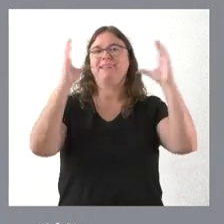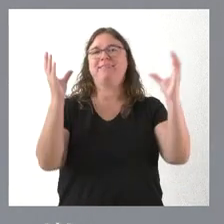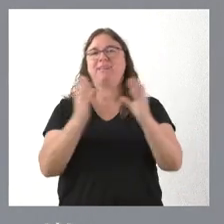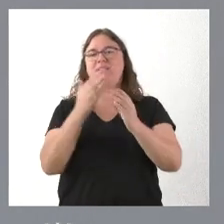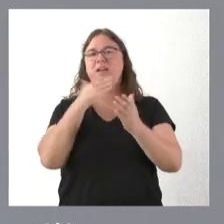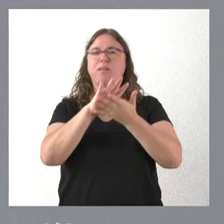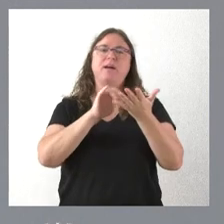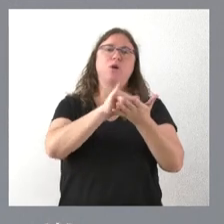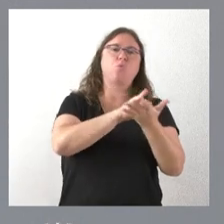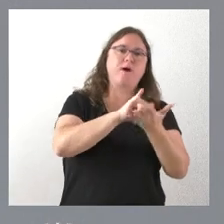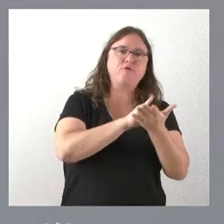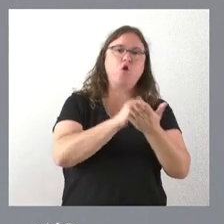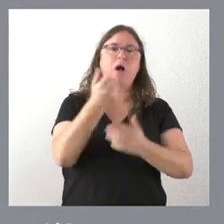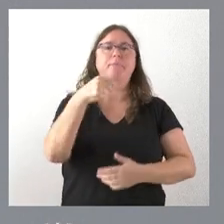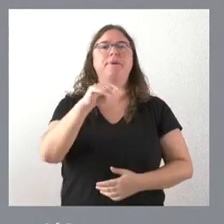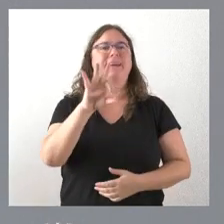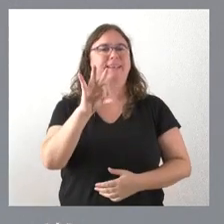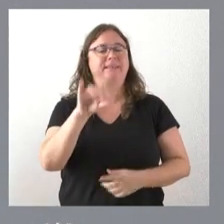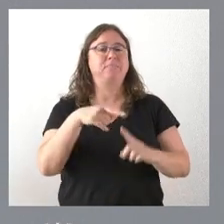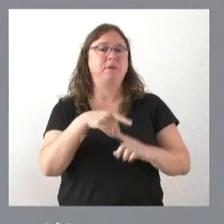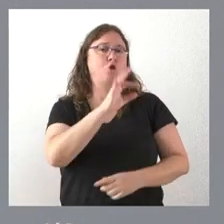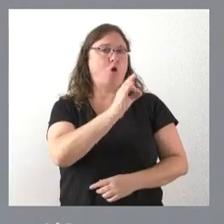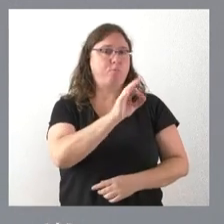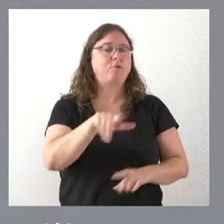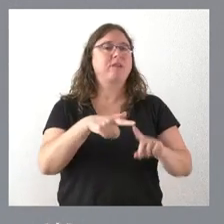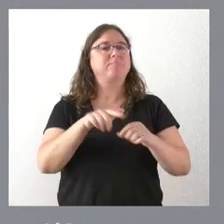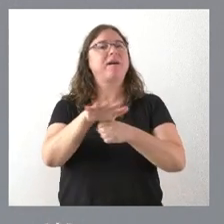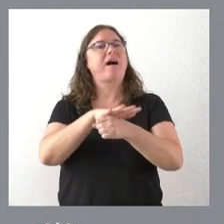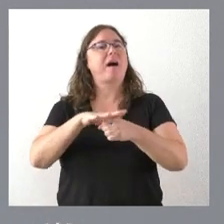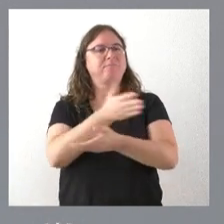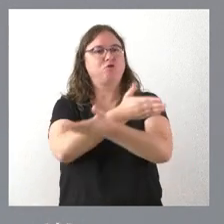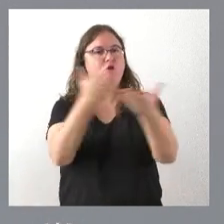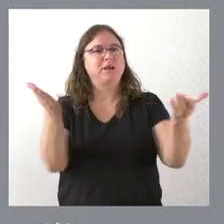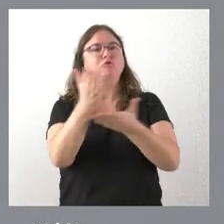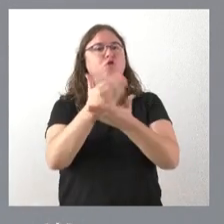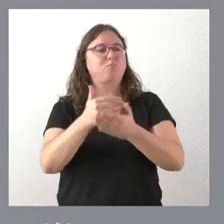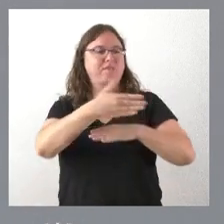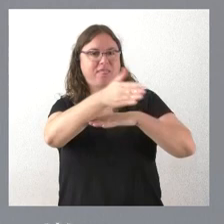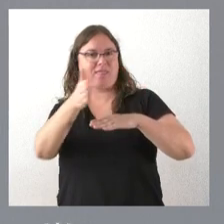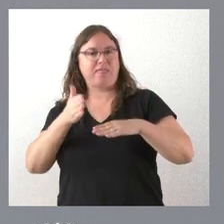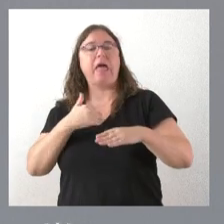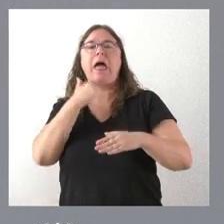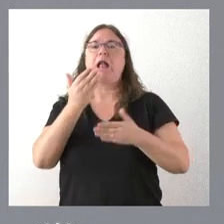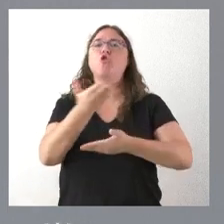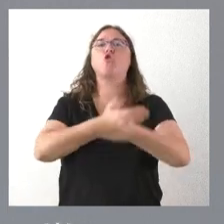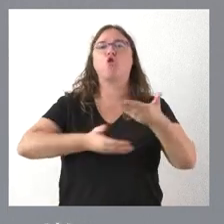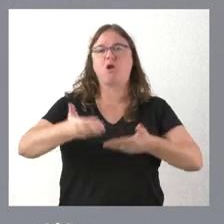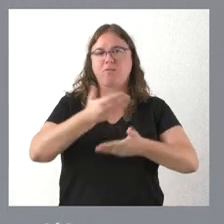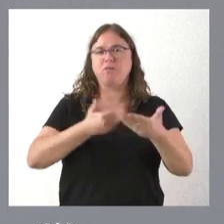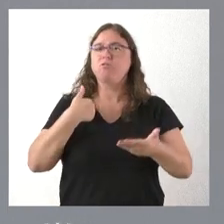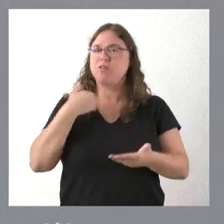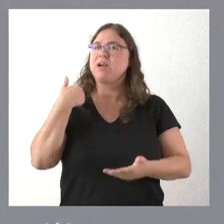de Nueva York hablaba de amberes Hablo ahora de oporto sino en el ámbito del resto de comunidad Tomás limítrofes podemos tener alguna vía de coloración Lo hicimos